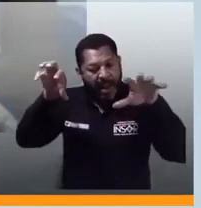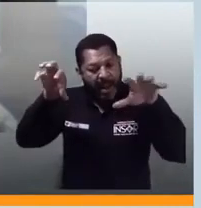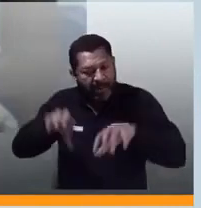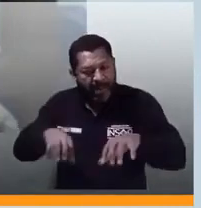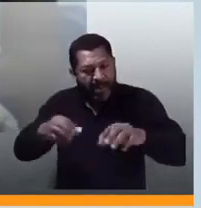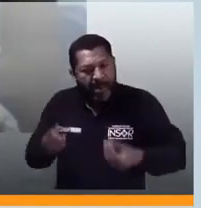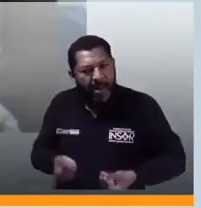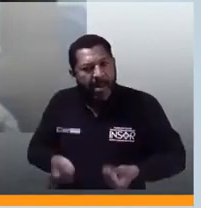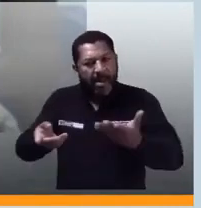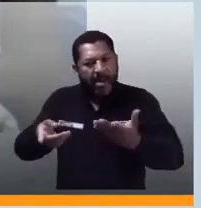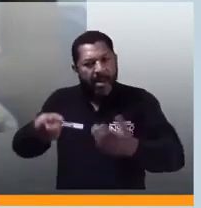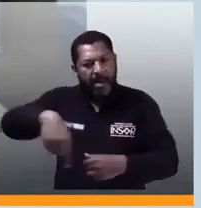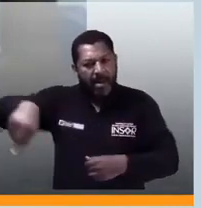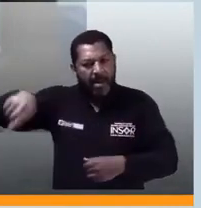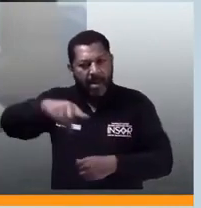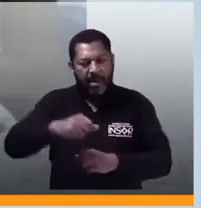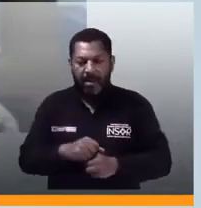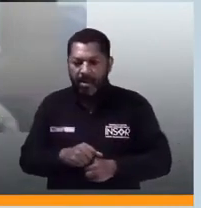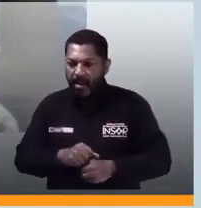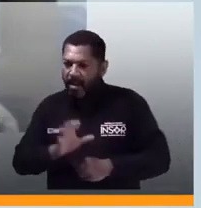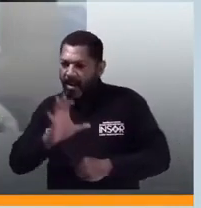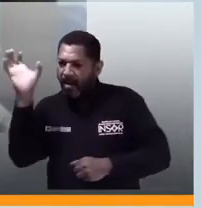permitir revelar